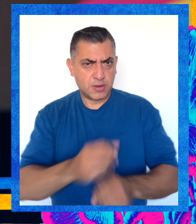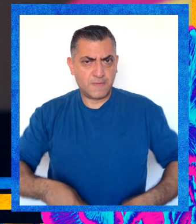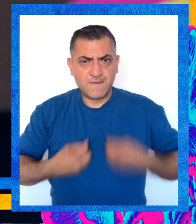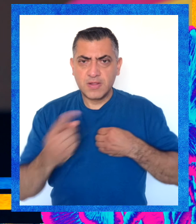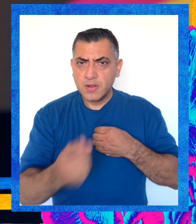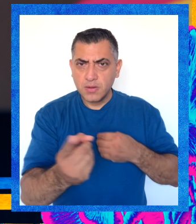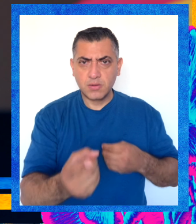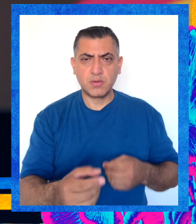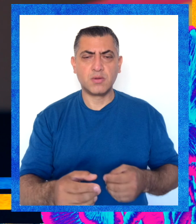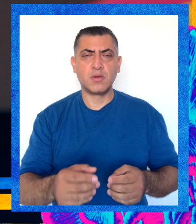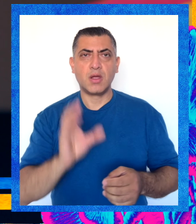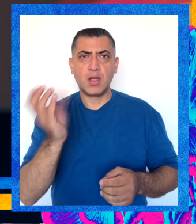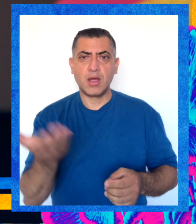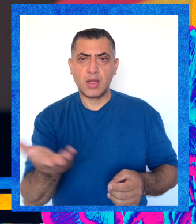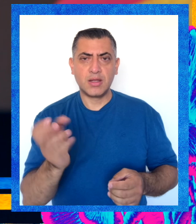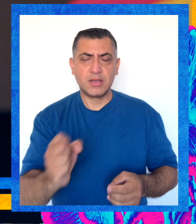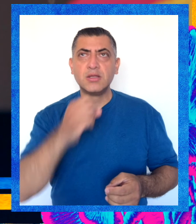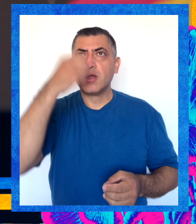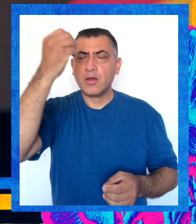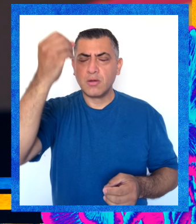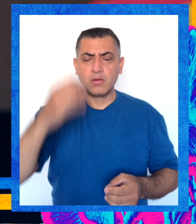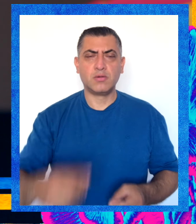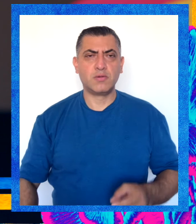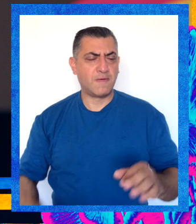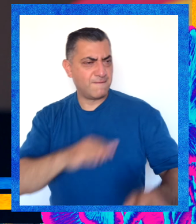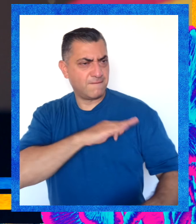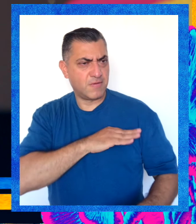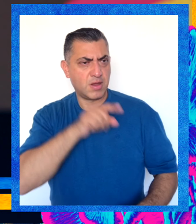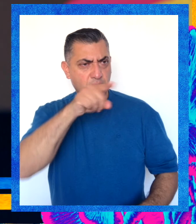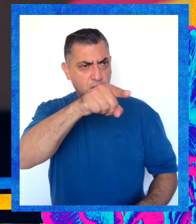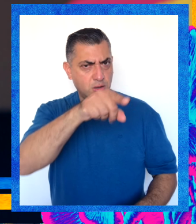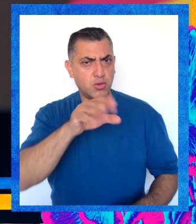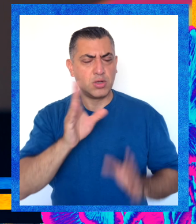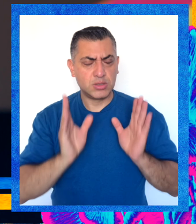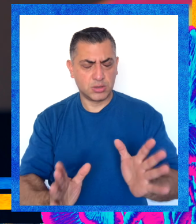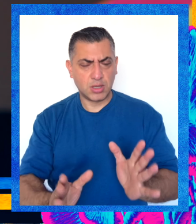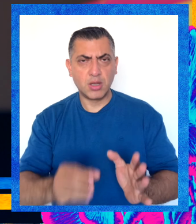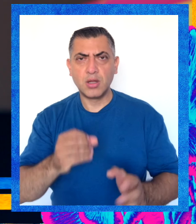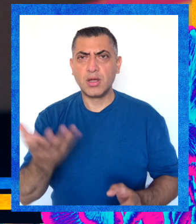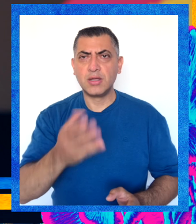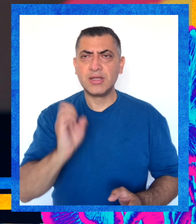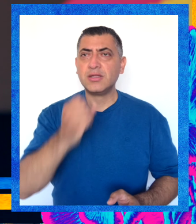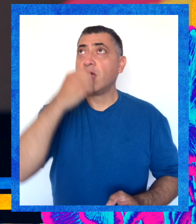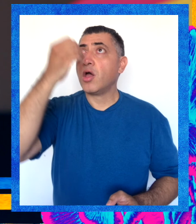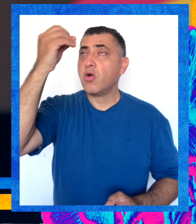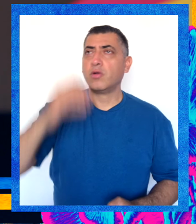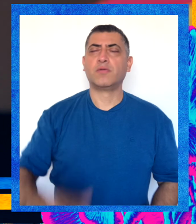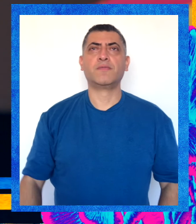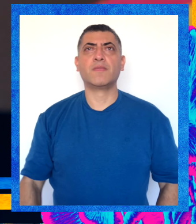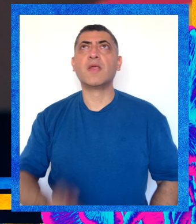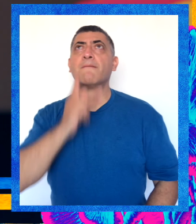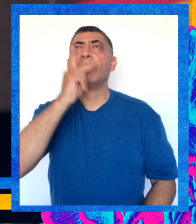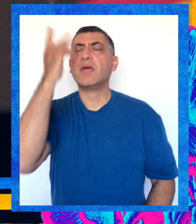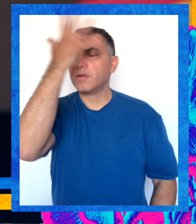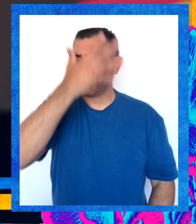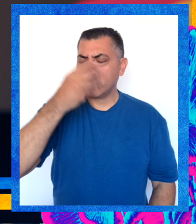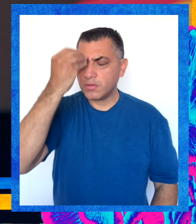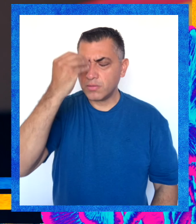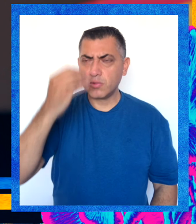la vida eterna que hagas conmigo esta oración es una sencilla oración de fe ahí donde estés a restauración padre